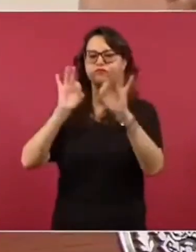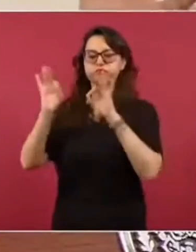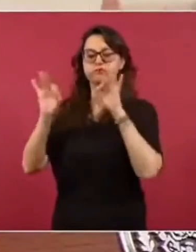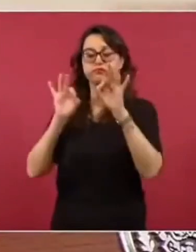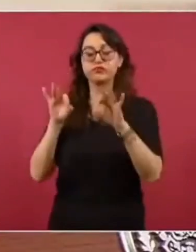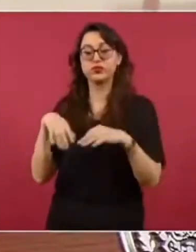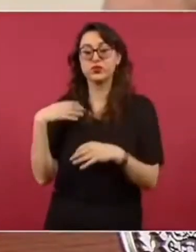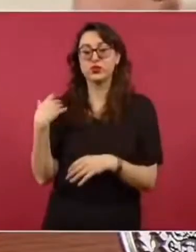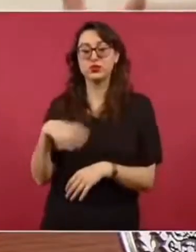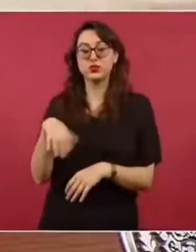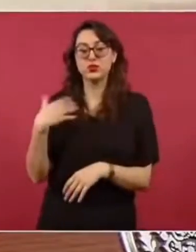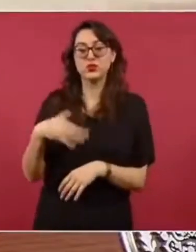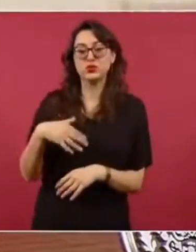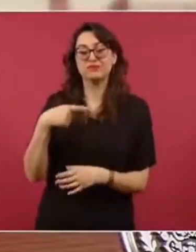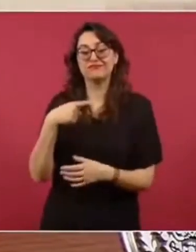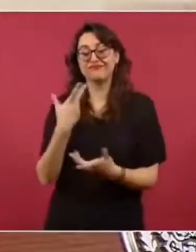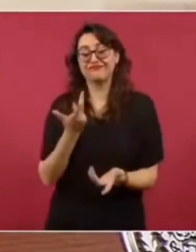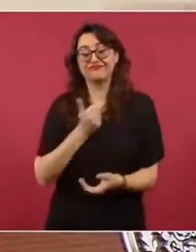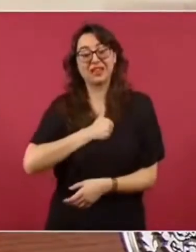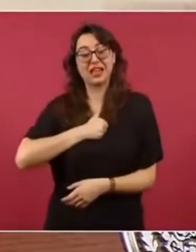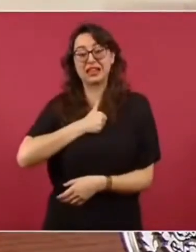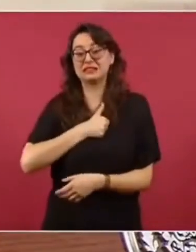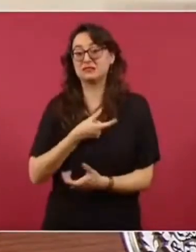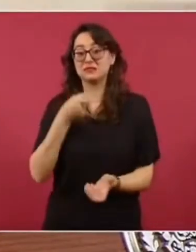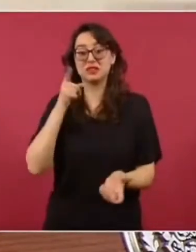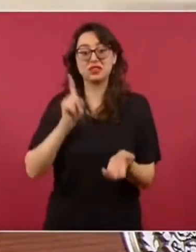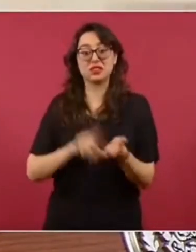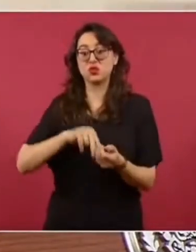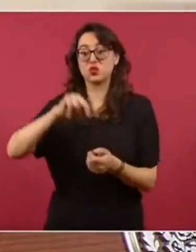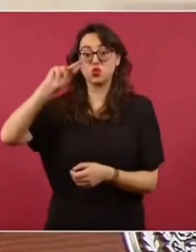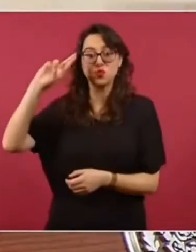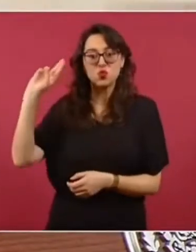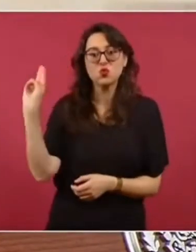Tomó las universidades